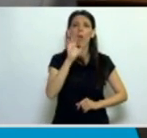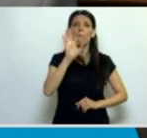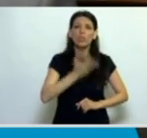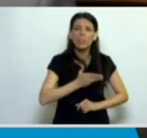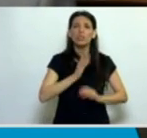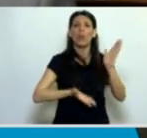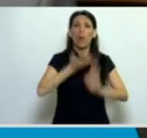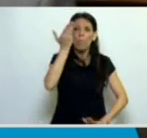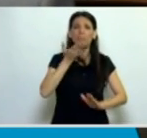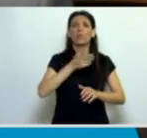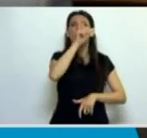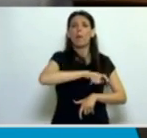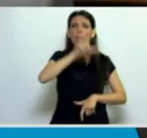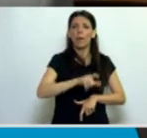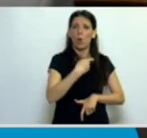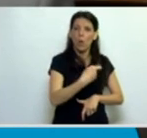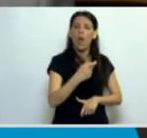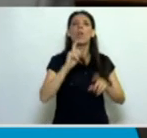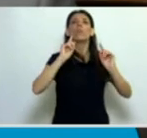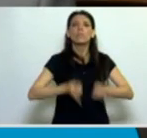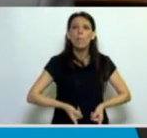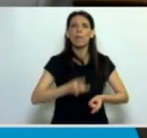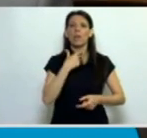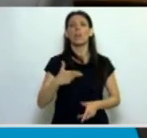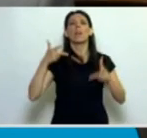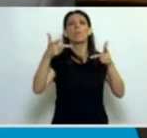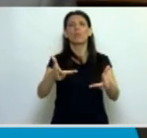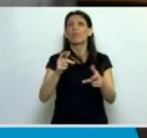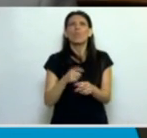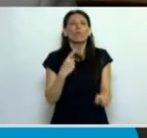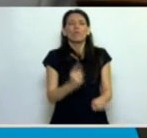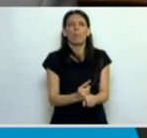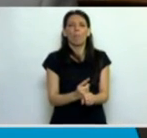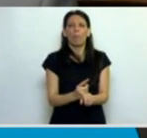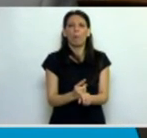jubilados. Planteamos además que no puede quedar